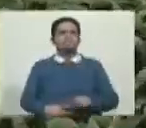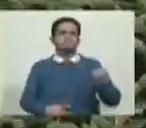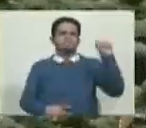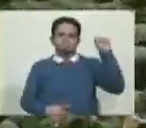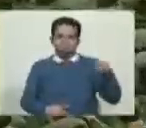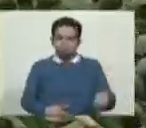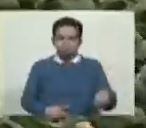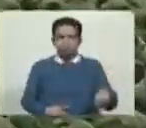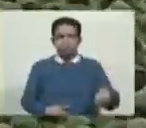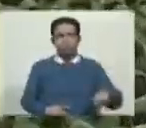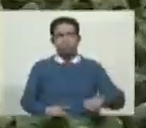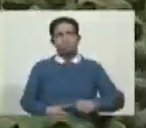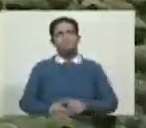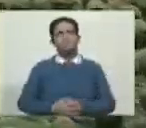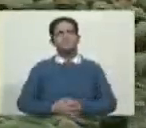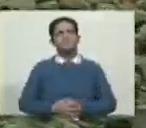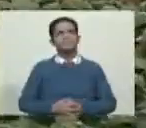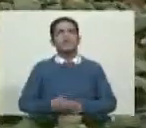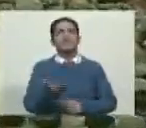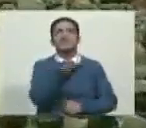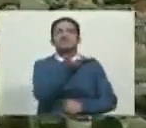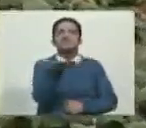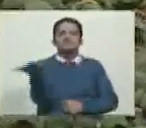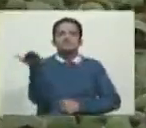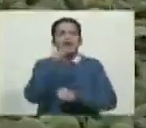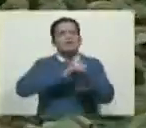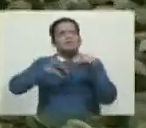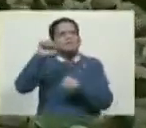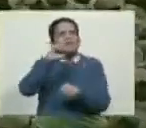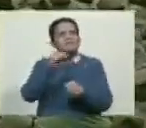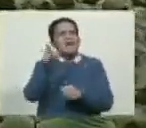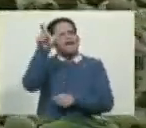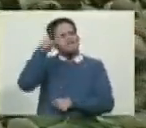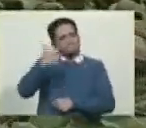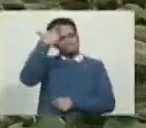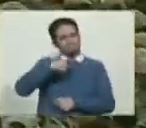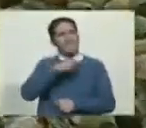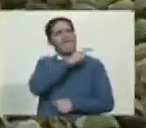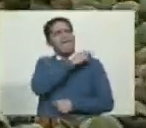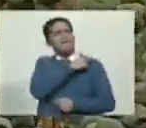¡Sí, comandante! ¿Ustedes van a defender a su comandante en jefe